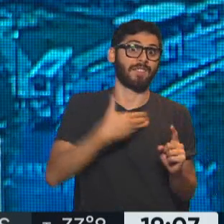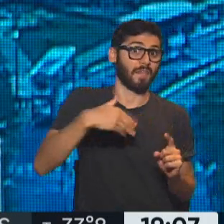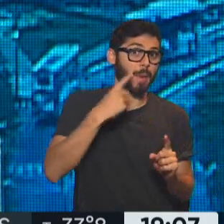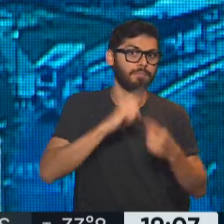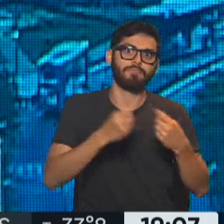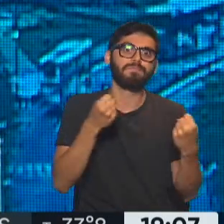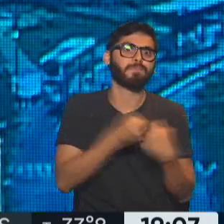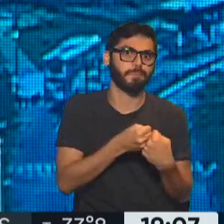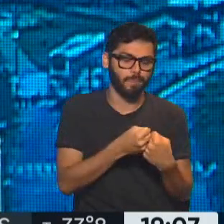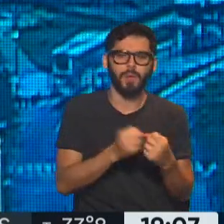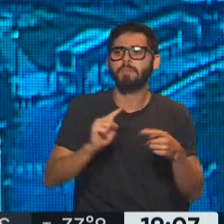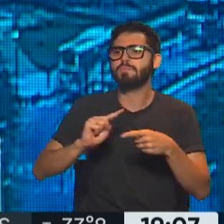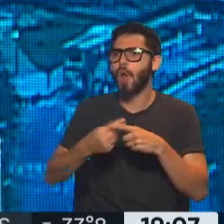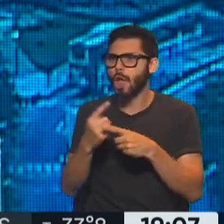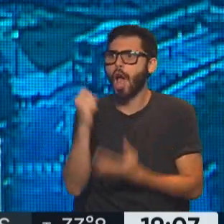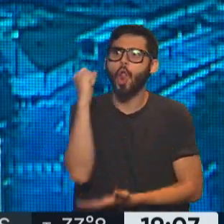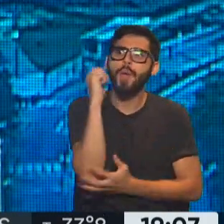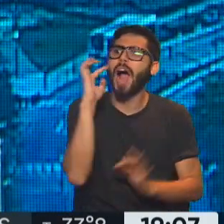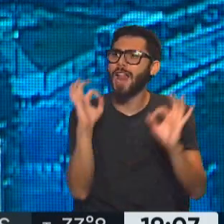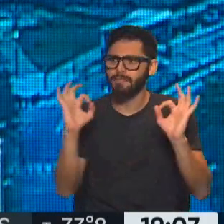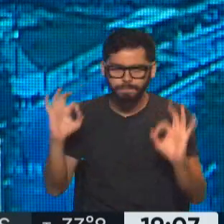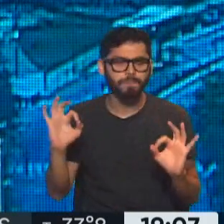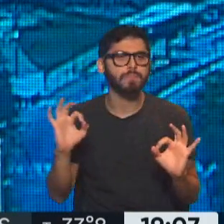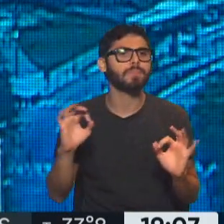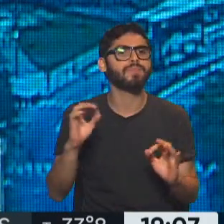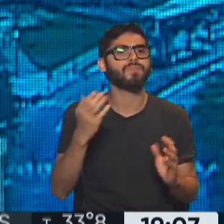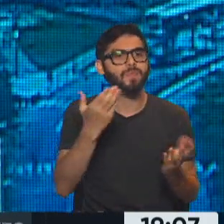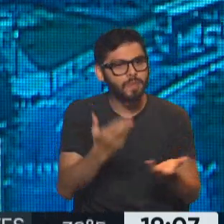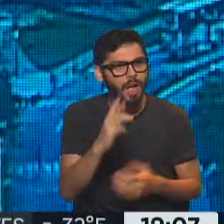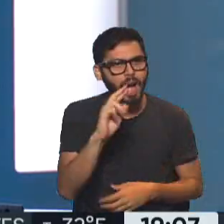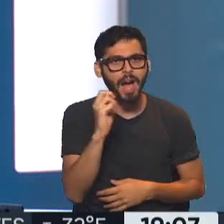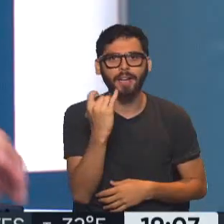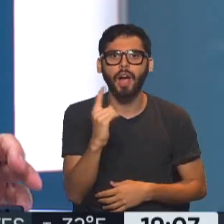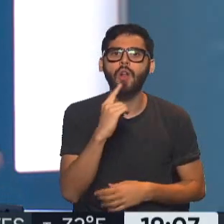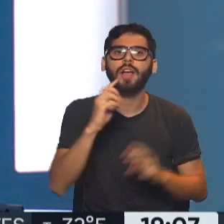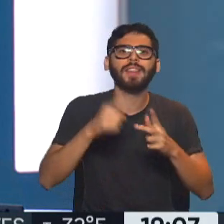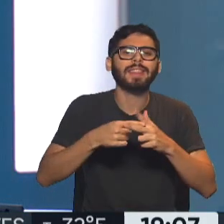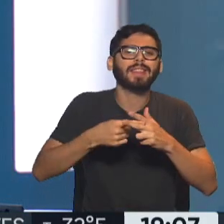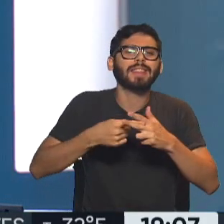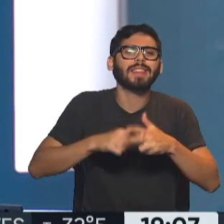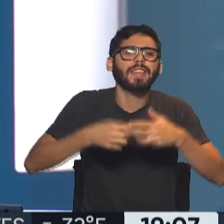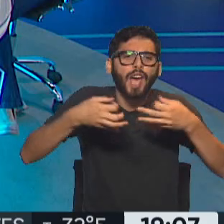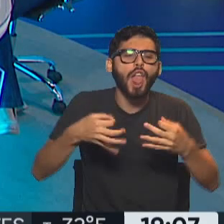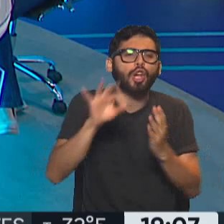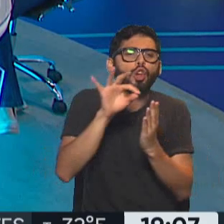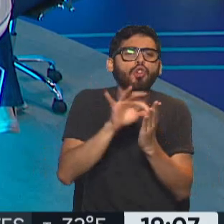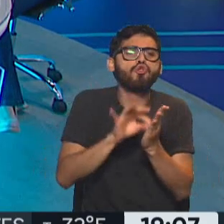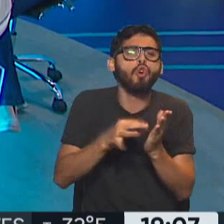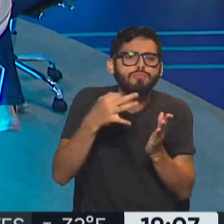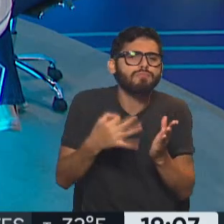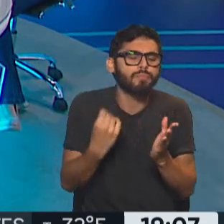hicimos el análisis desde lo político y desde lo económico, Raúl. Ahora, ¿cuáles son los puntos técnicos? Como se llamaría